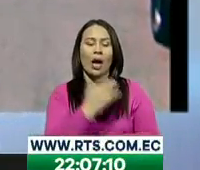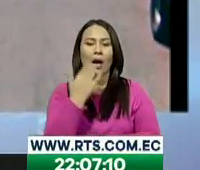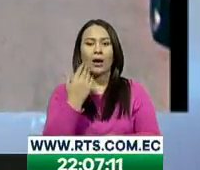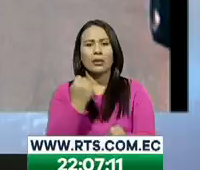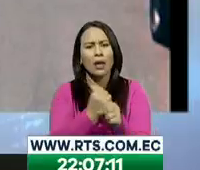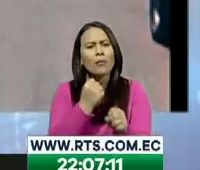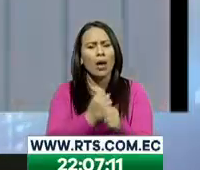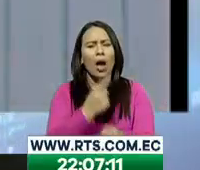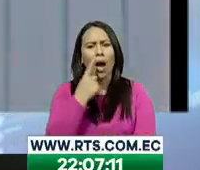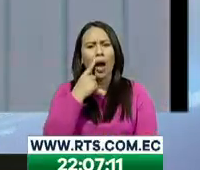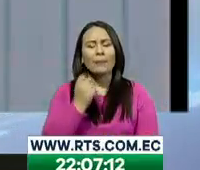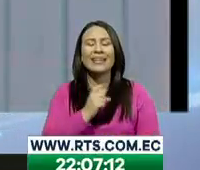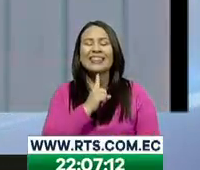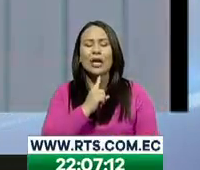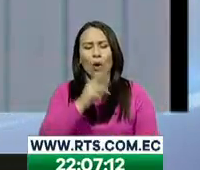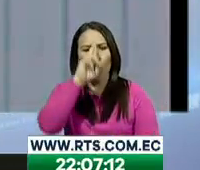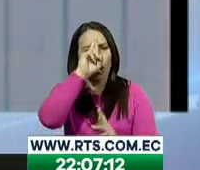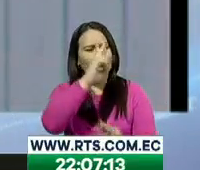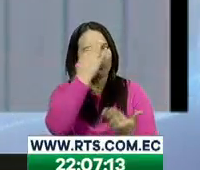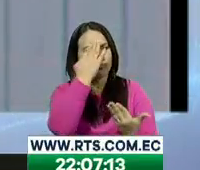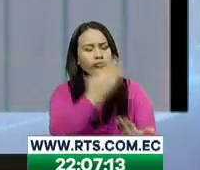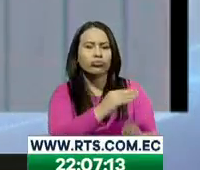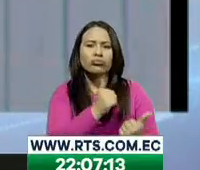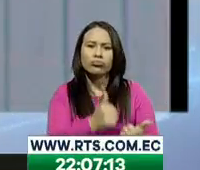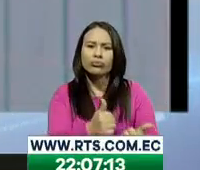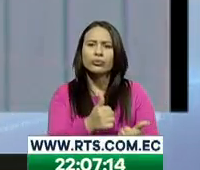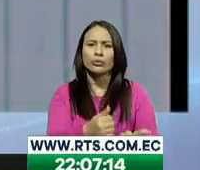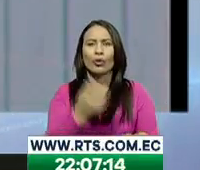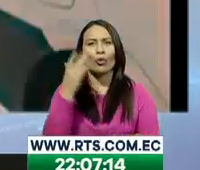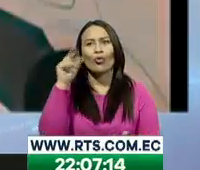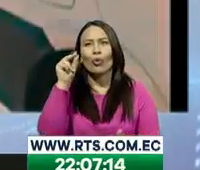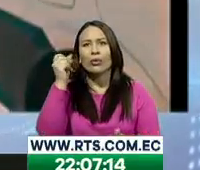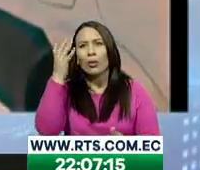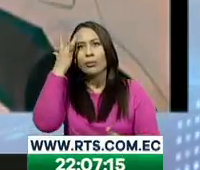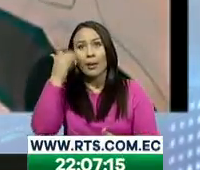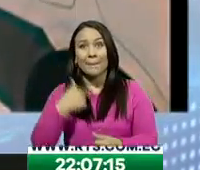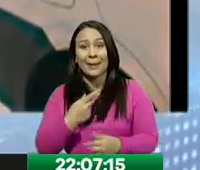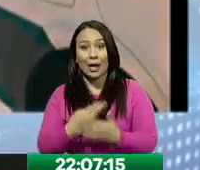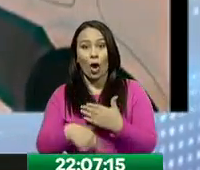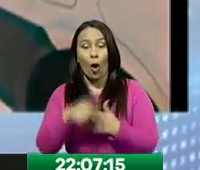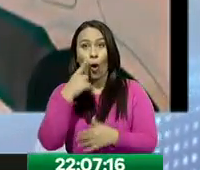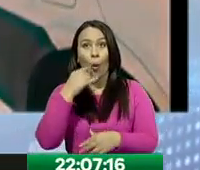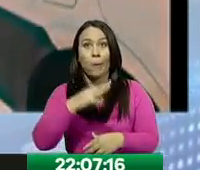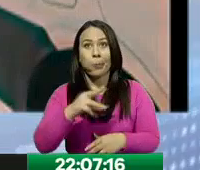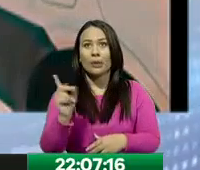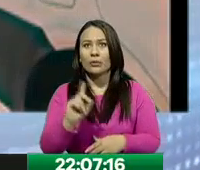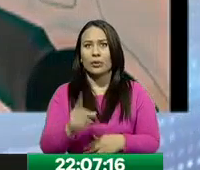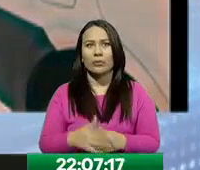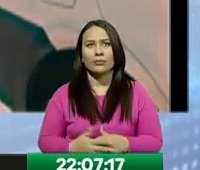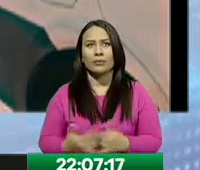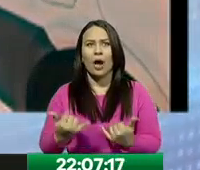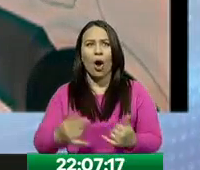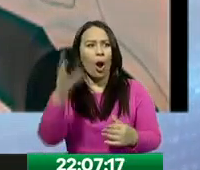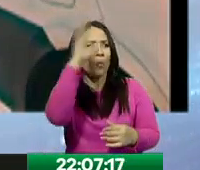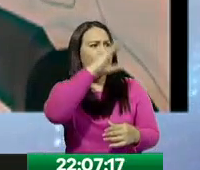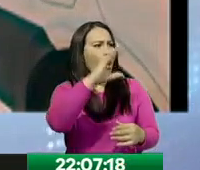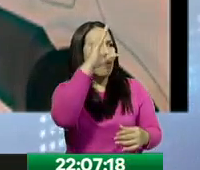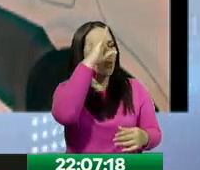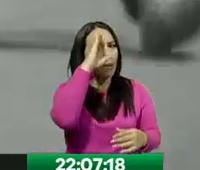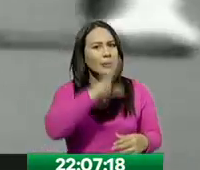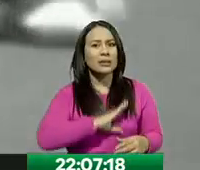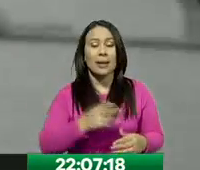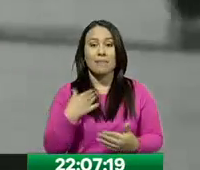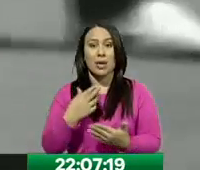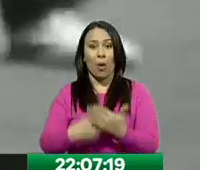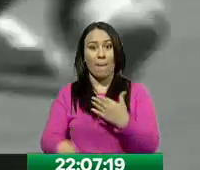trabajador, honrado, honesto. No es un delincuente, mi hijo. Ahorita lo persiguen como que fuera un delincuente. No, no es así.